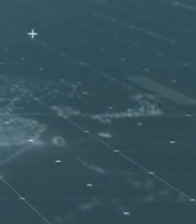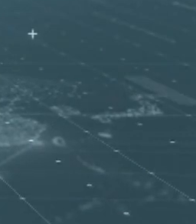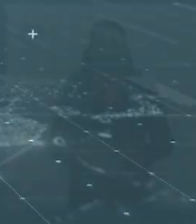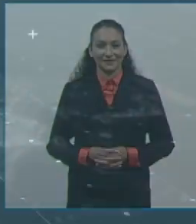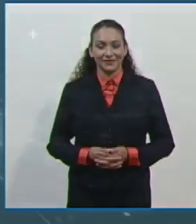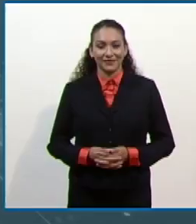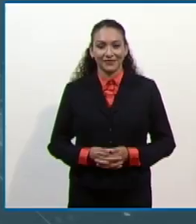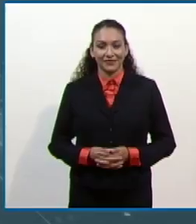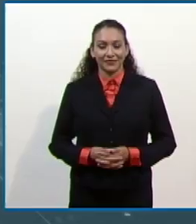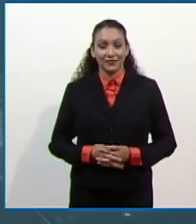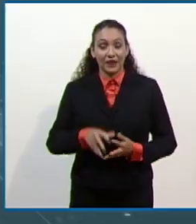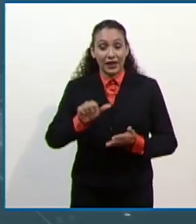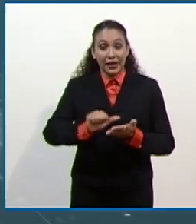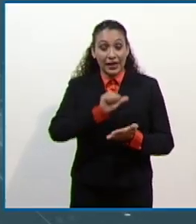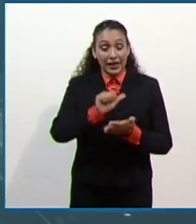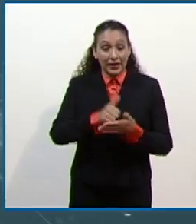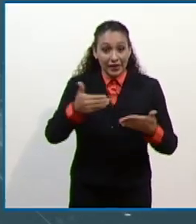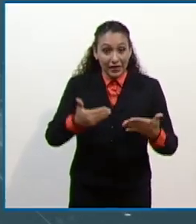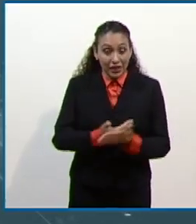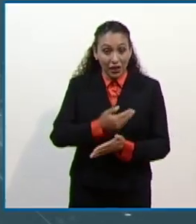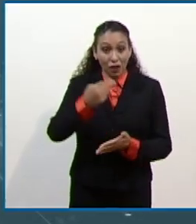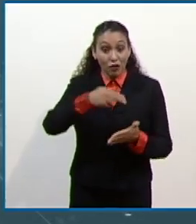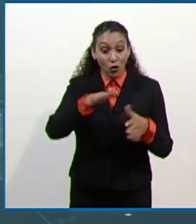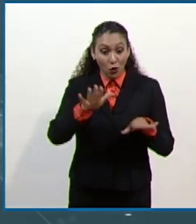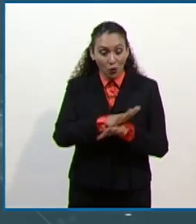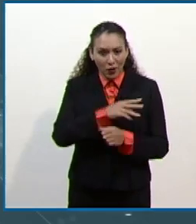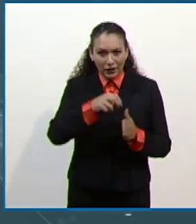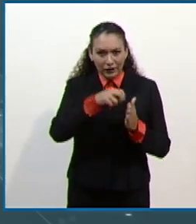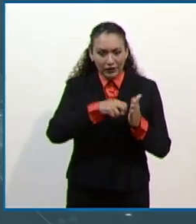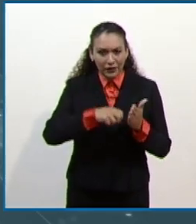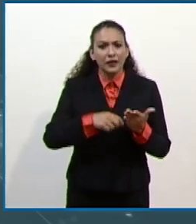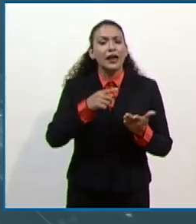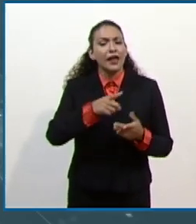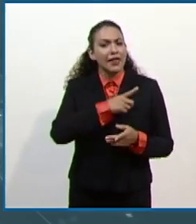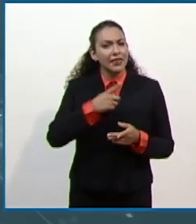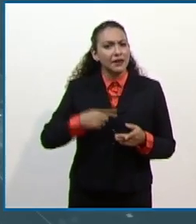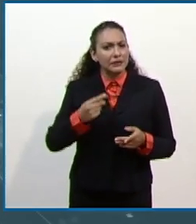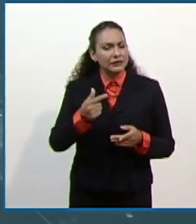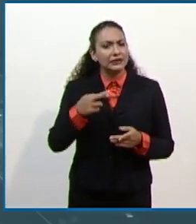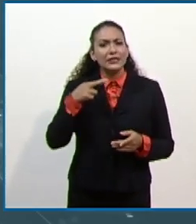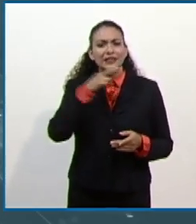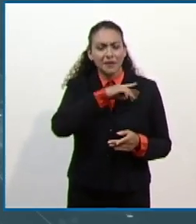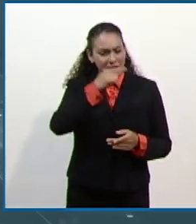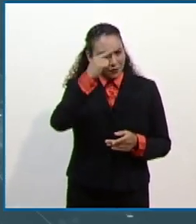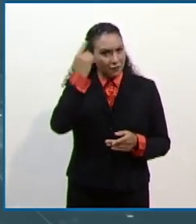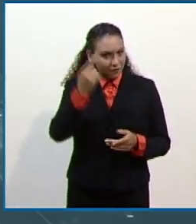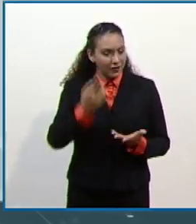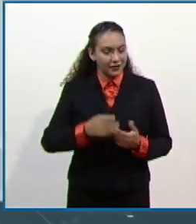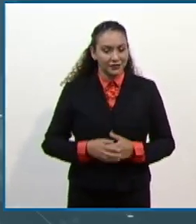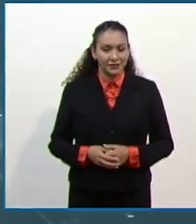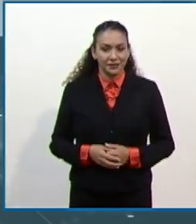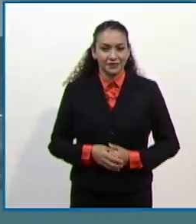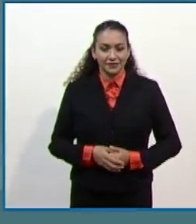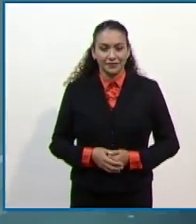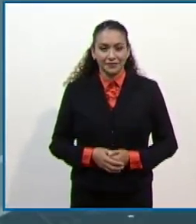Cambio de nombre en acta de nacimiento debe ser un procedimiento sencillo y expedito, determinó la Corte.